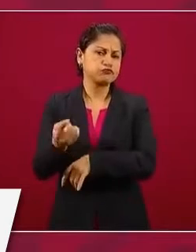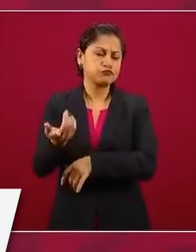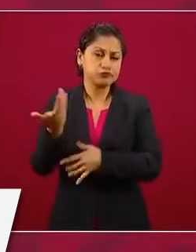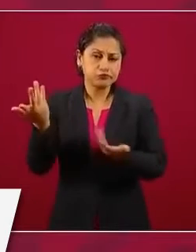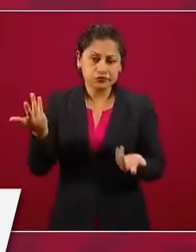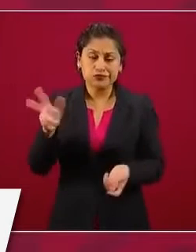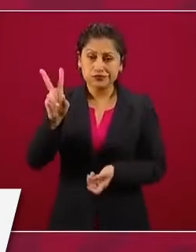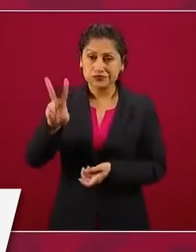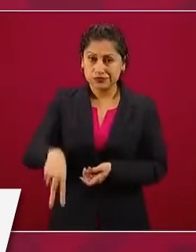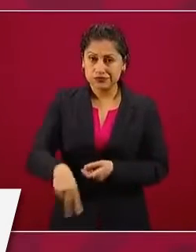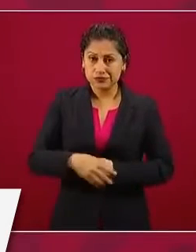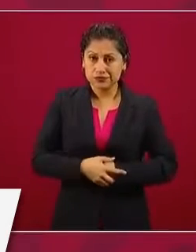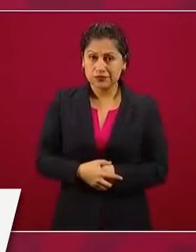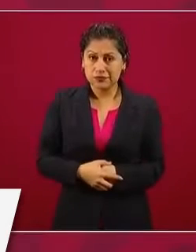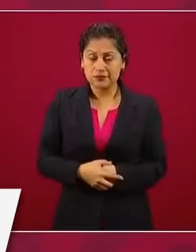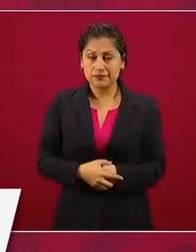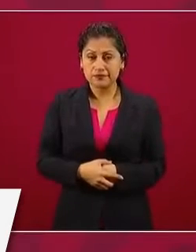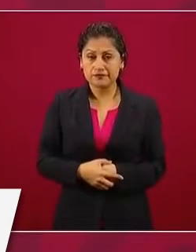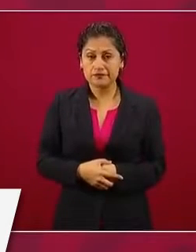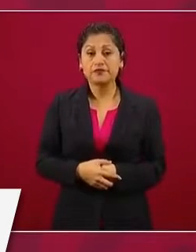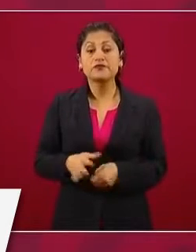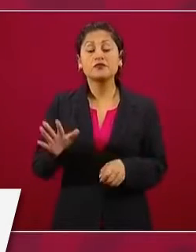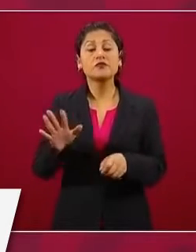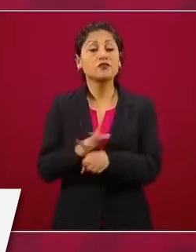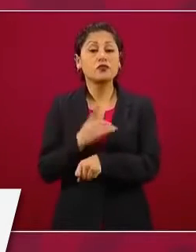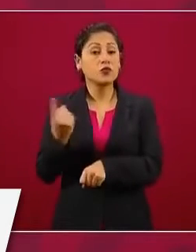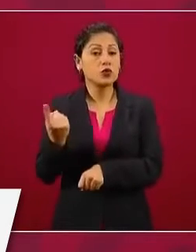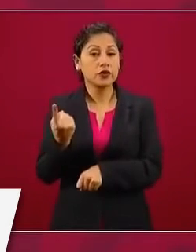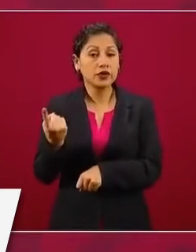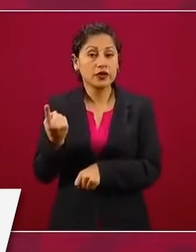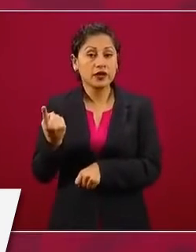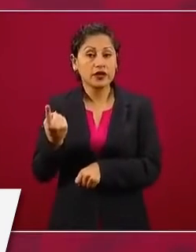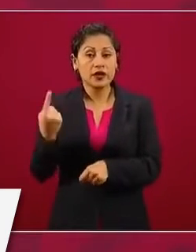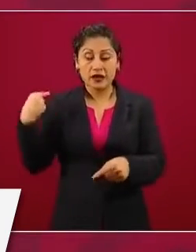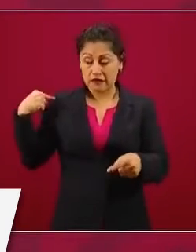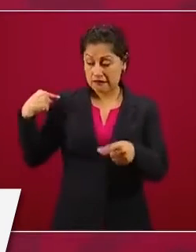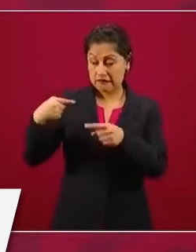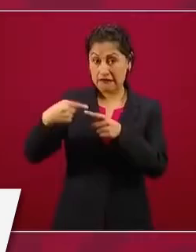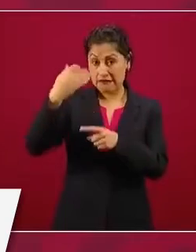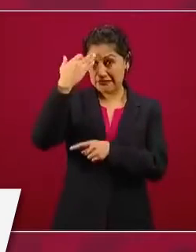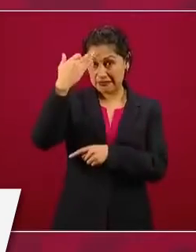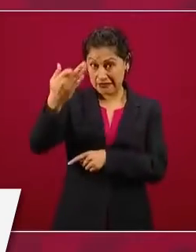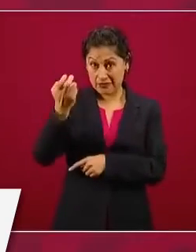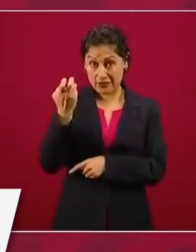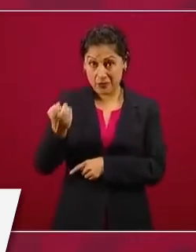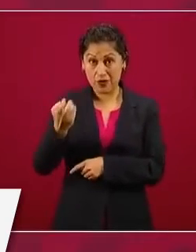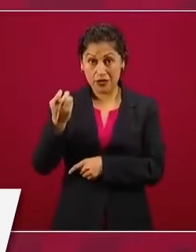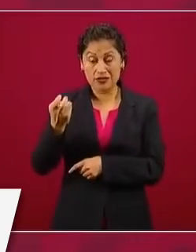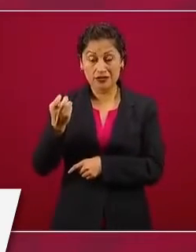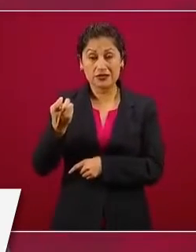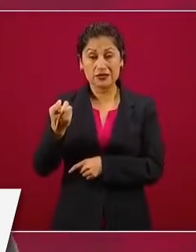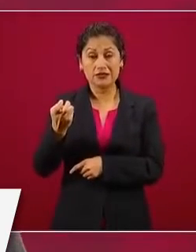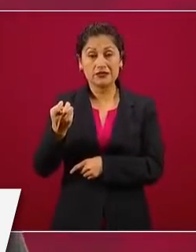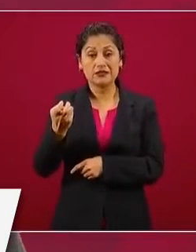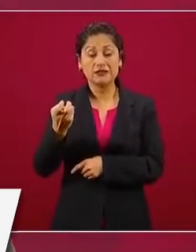de ahí, porque en todo ese periodo se